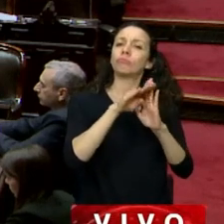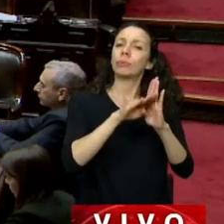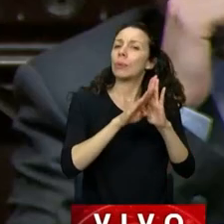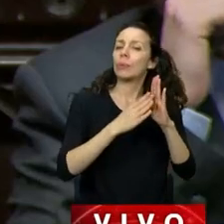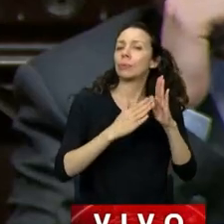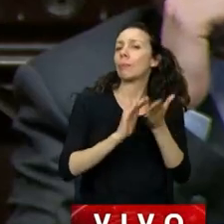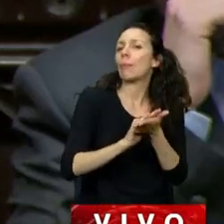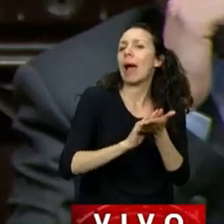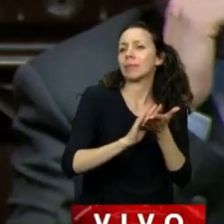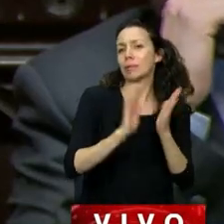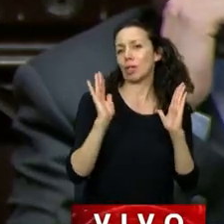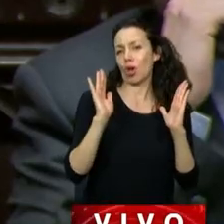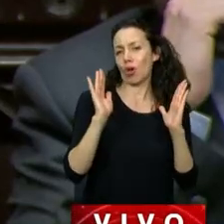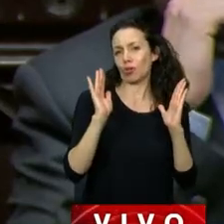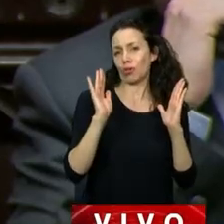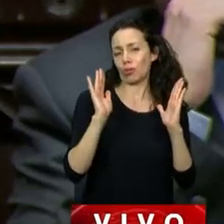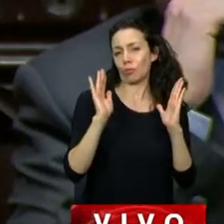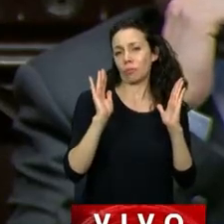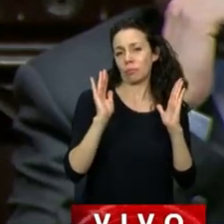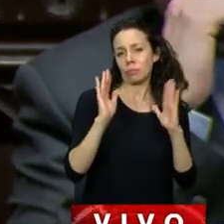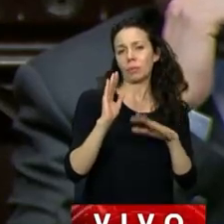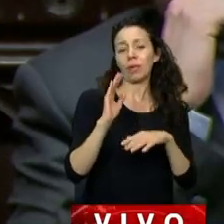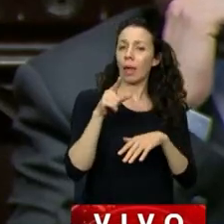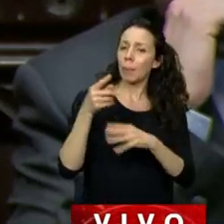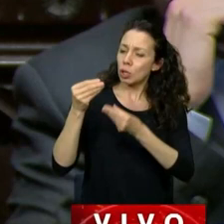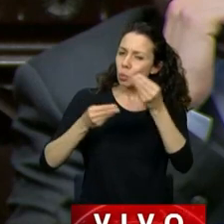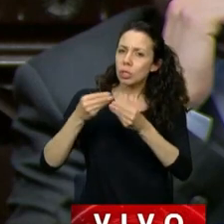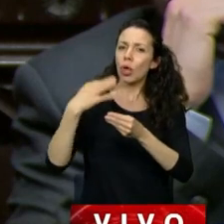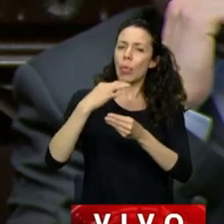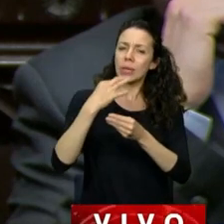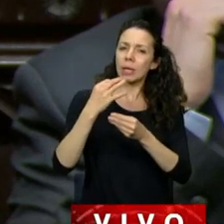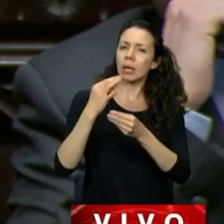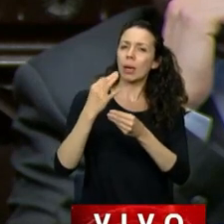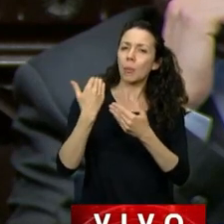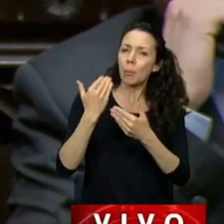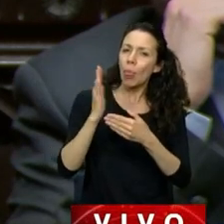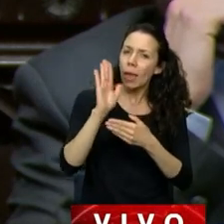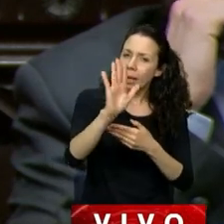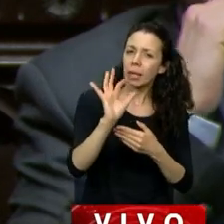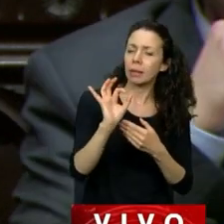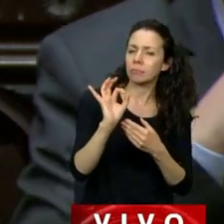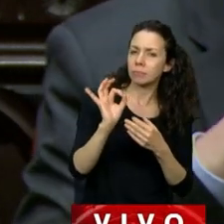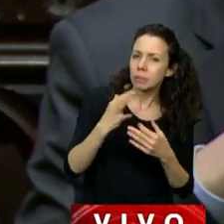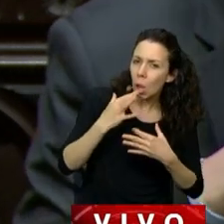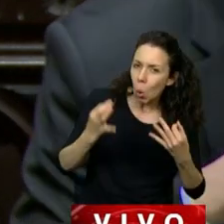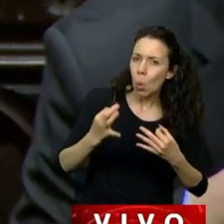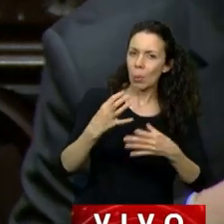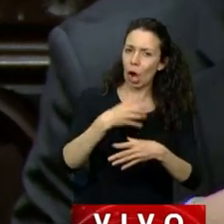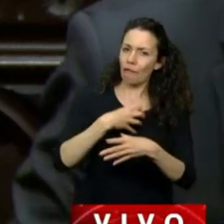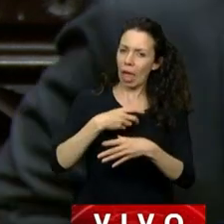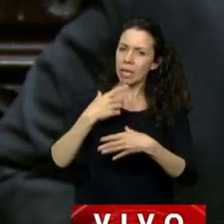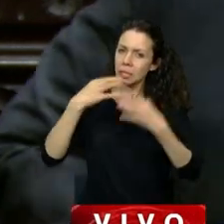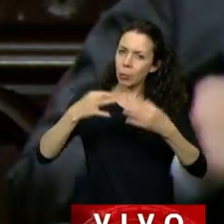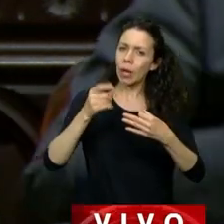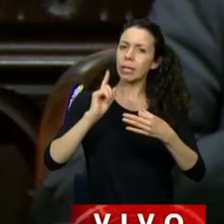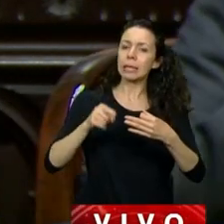manual, debe ser previsible, confiable y fundamentalmente tiene que ser orientador